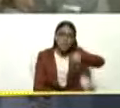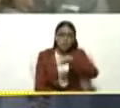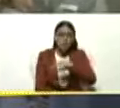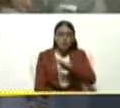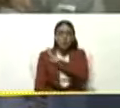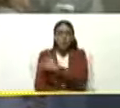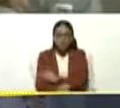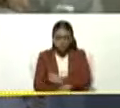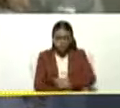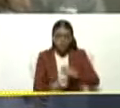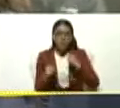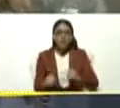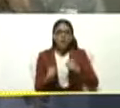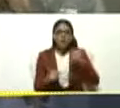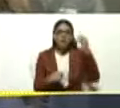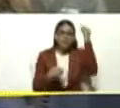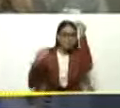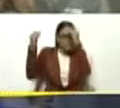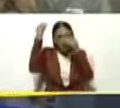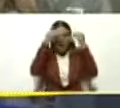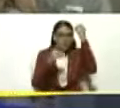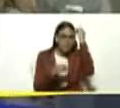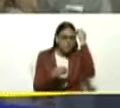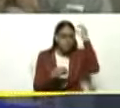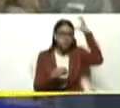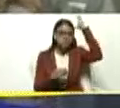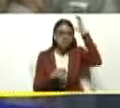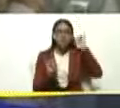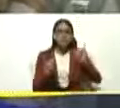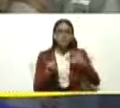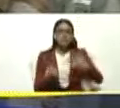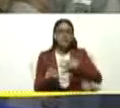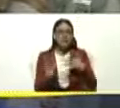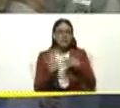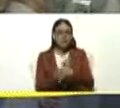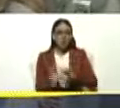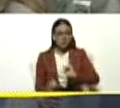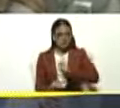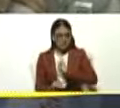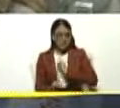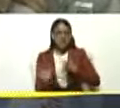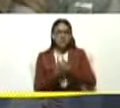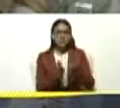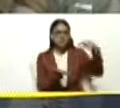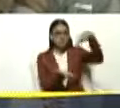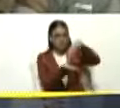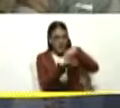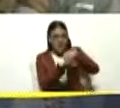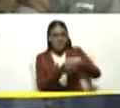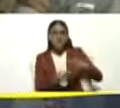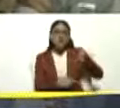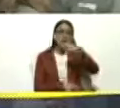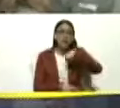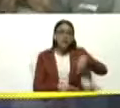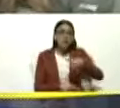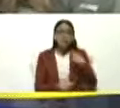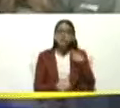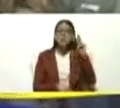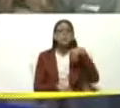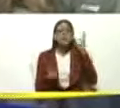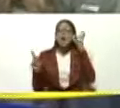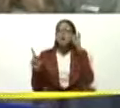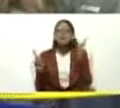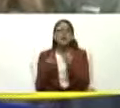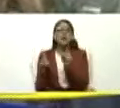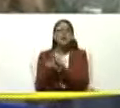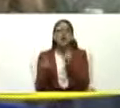fuerza creativa de ellos, la inteligencia, el patriotismo, la valentía. Nunca lo había escuchado a Roque Pinto. ¿Él